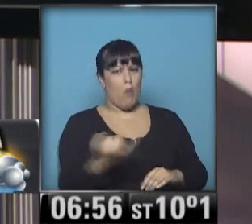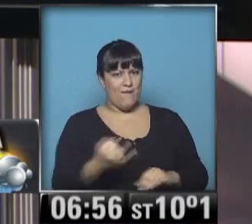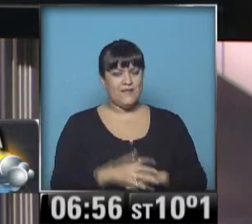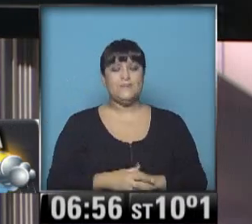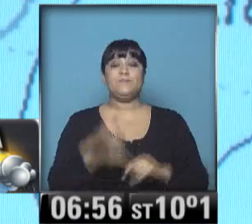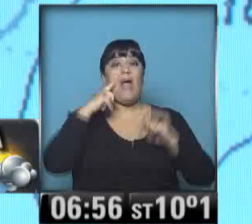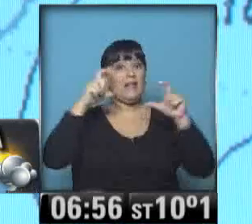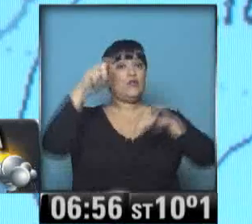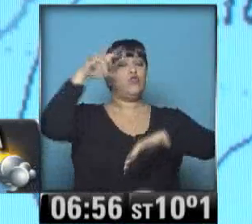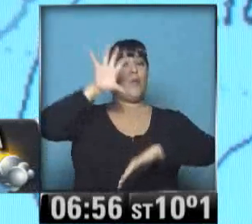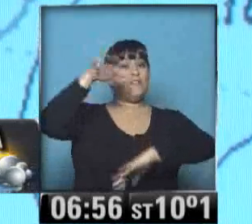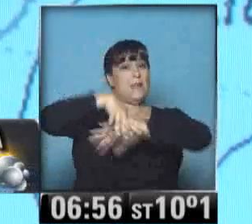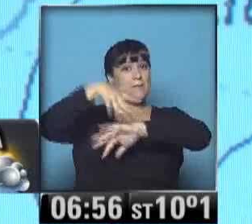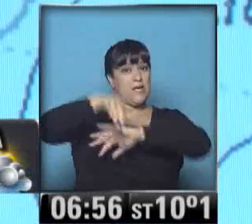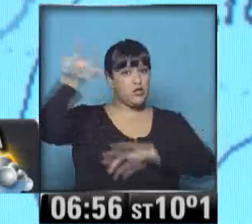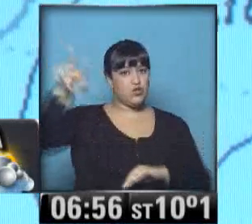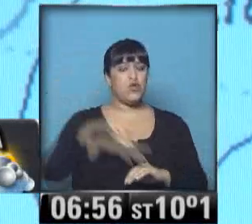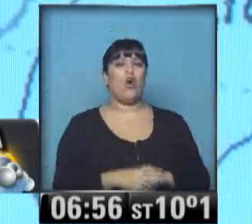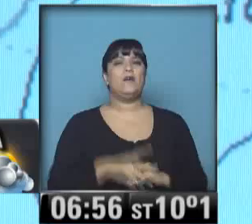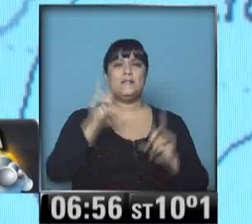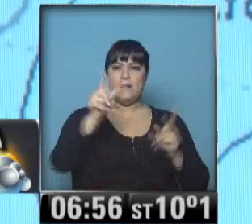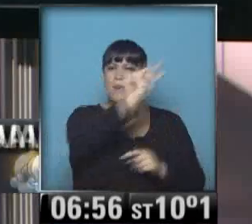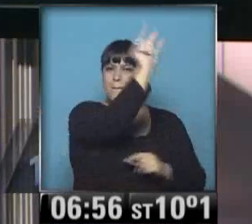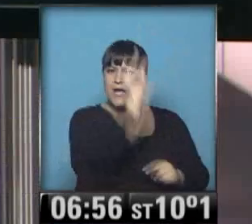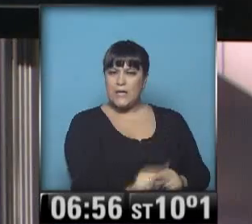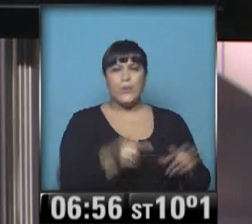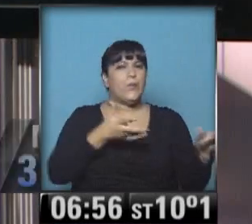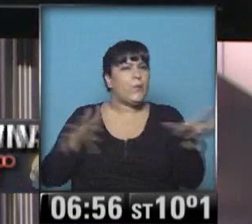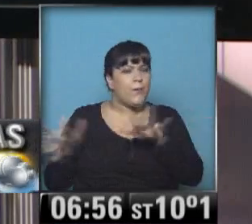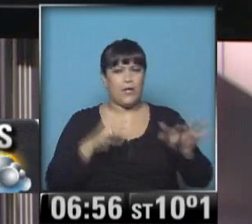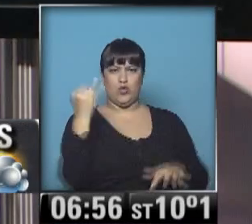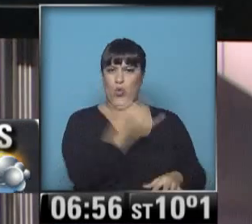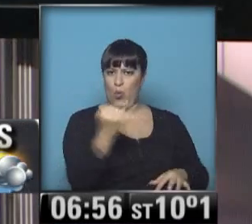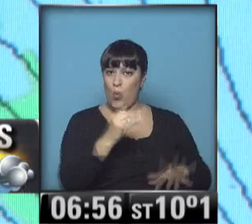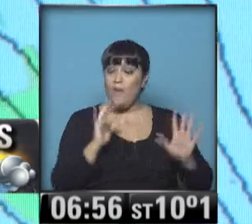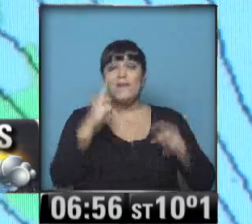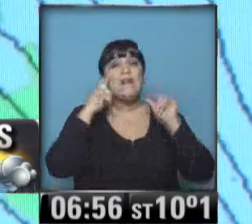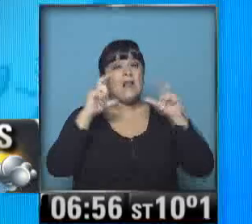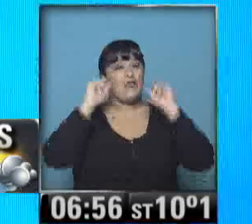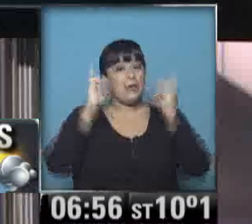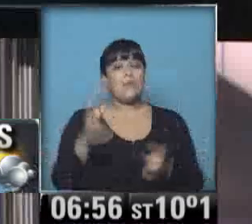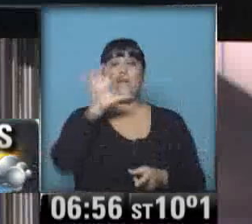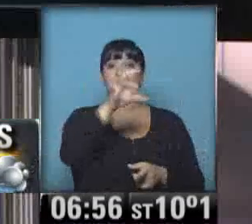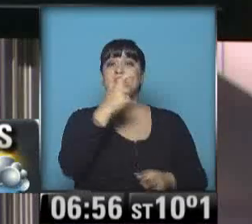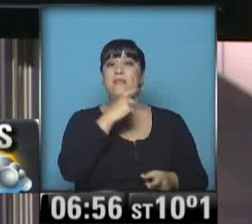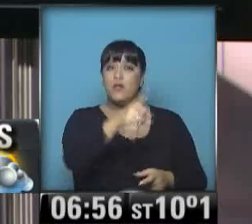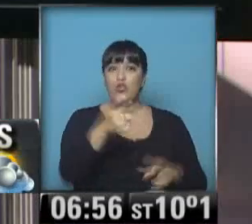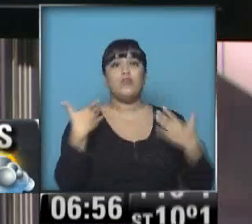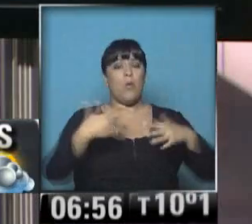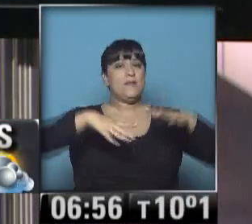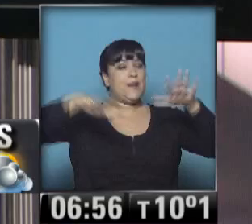Atentos, misioneros, es zona cordillerana, Patagonia, viento el jueves. Atentos también en Mendoza, puede haber